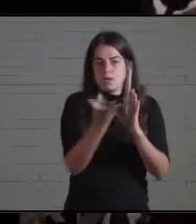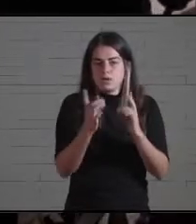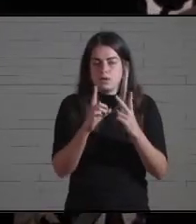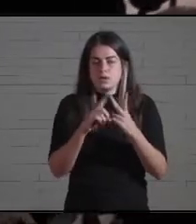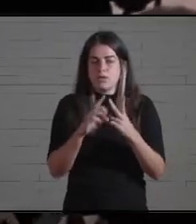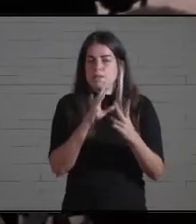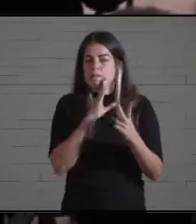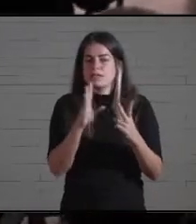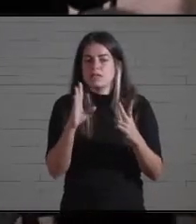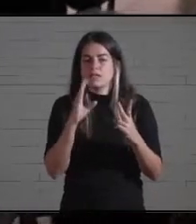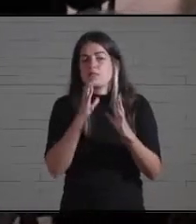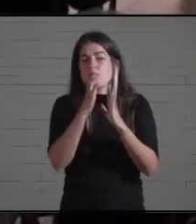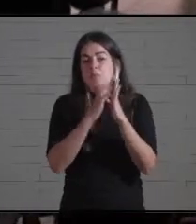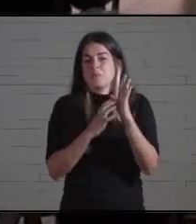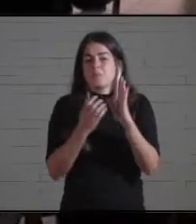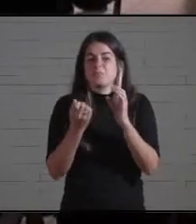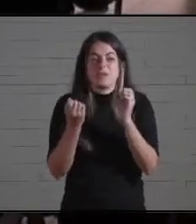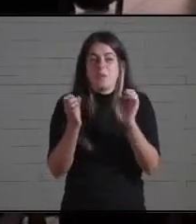menos ha quedado igual,